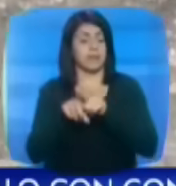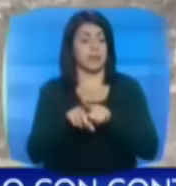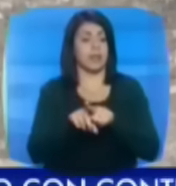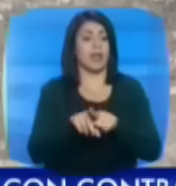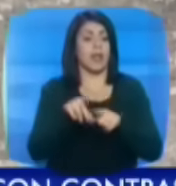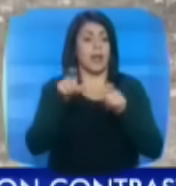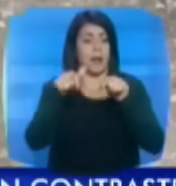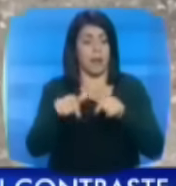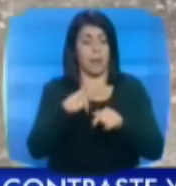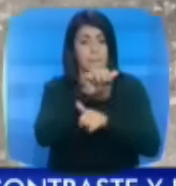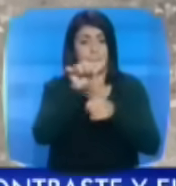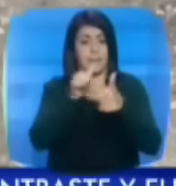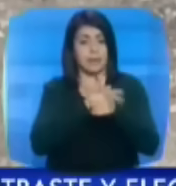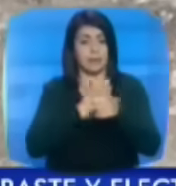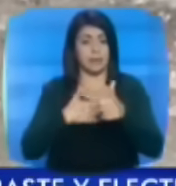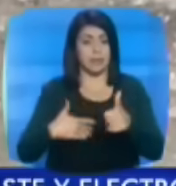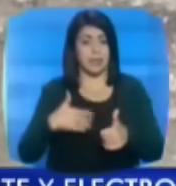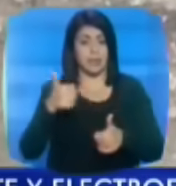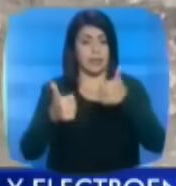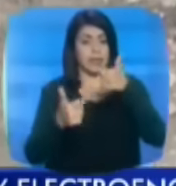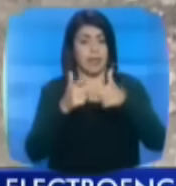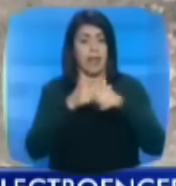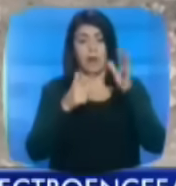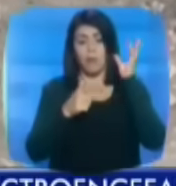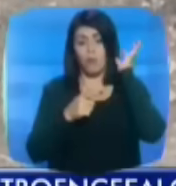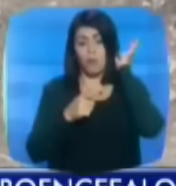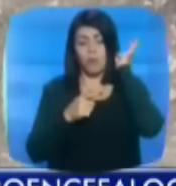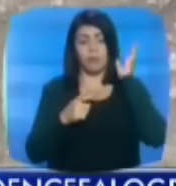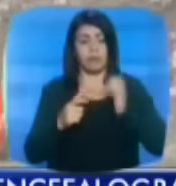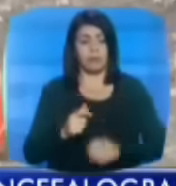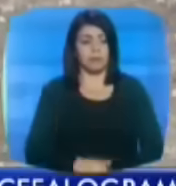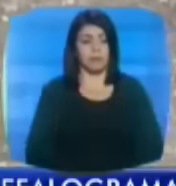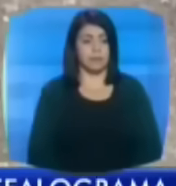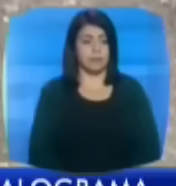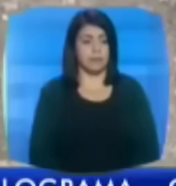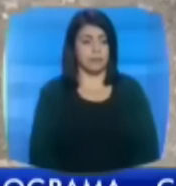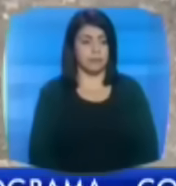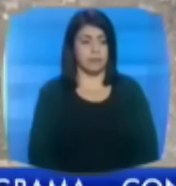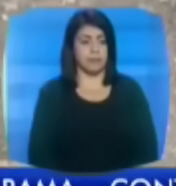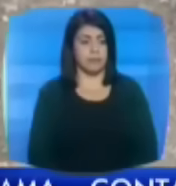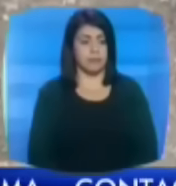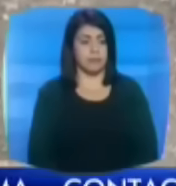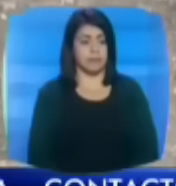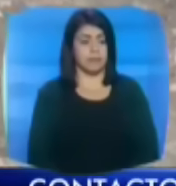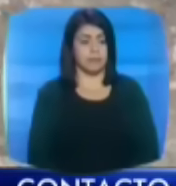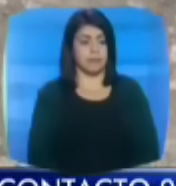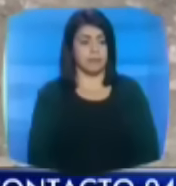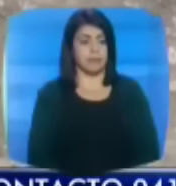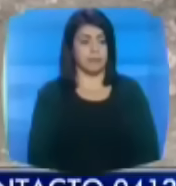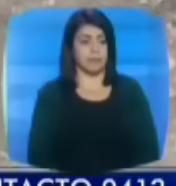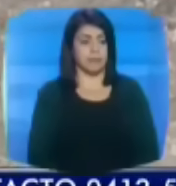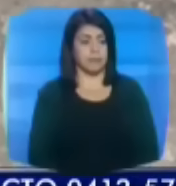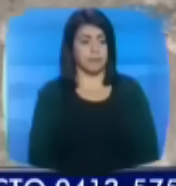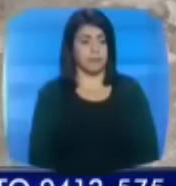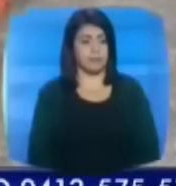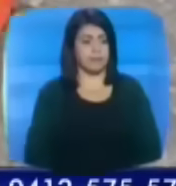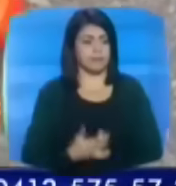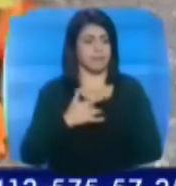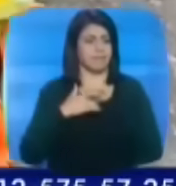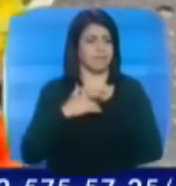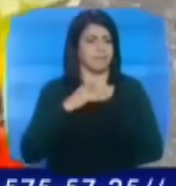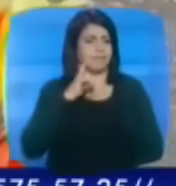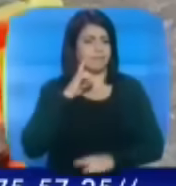nombre de la actual vicepresidenta y candidata demócrata Kamala Harris. ¿Qué les parece, muchachos? Bueno, yo soy escéptica de